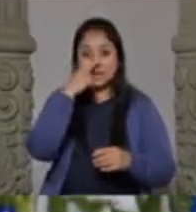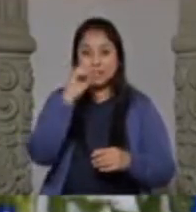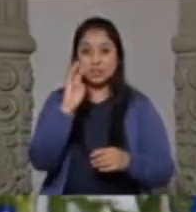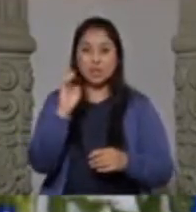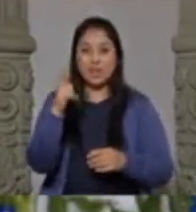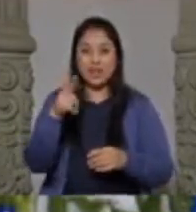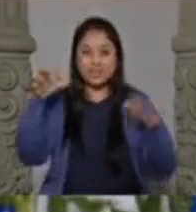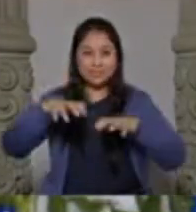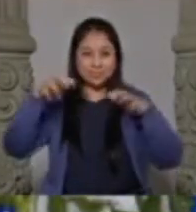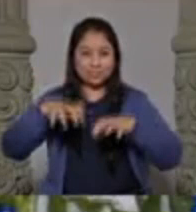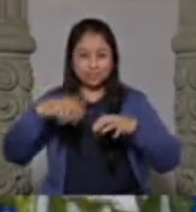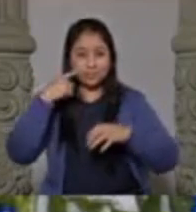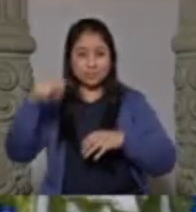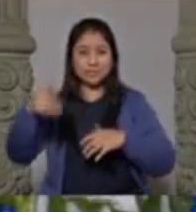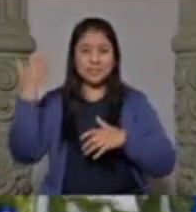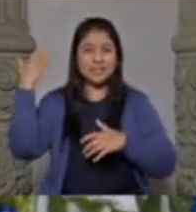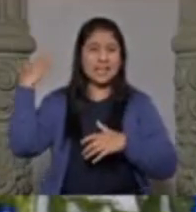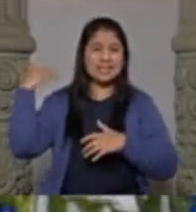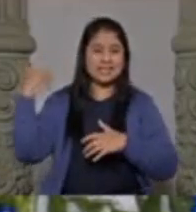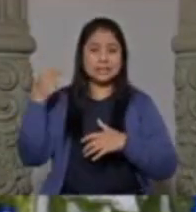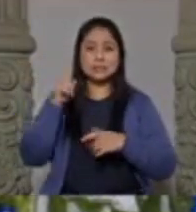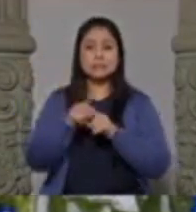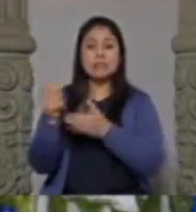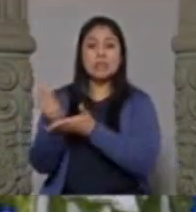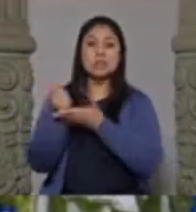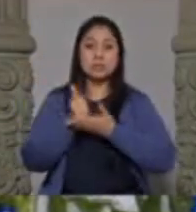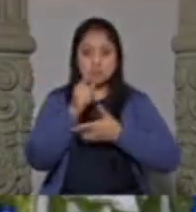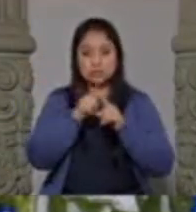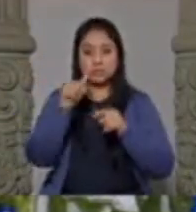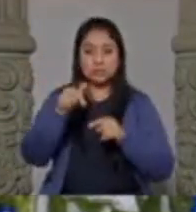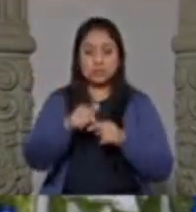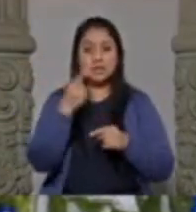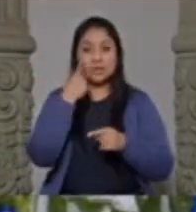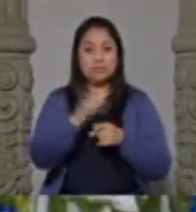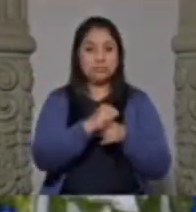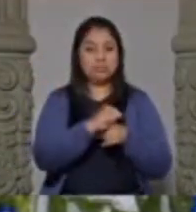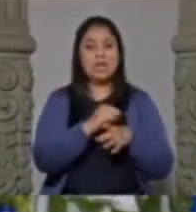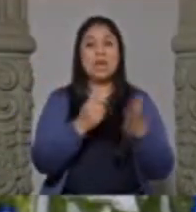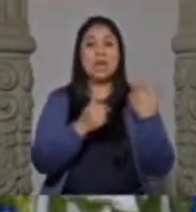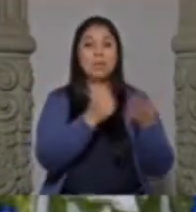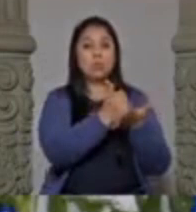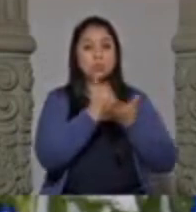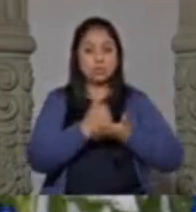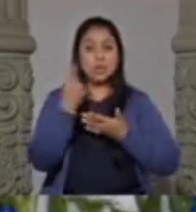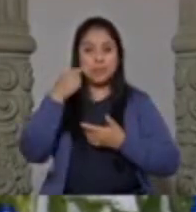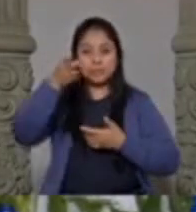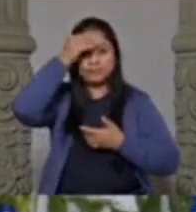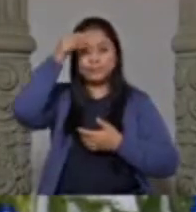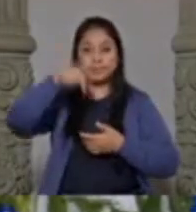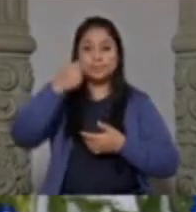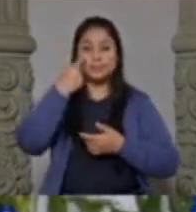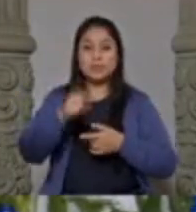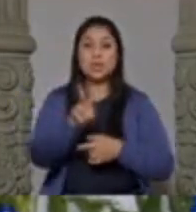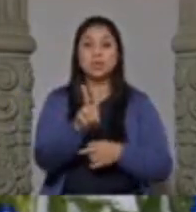tormentas tropicales de este año, que por cierto nos sirvieron de entrenamiento para ETA y OTA, nos dejaron puentes,